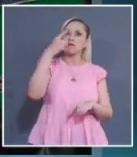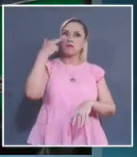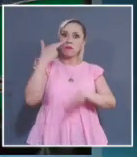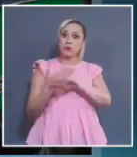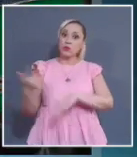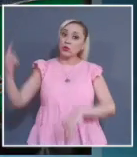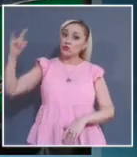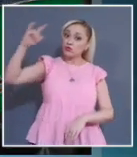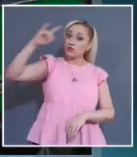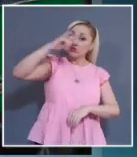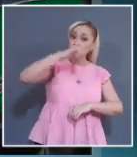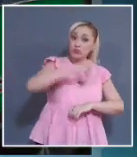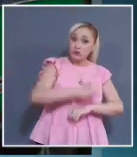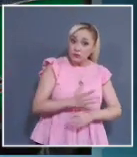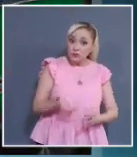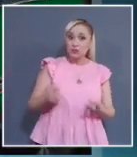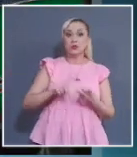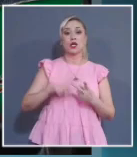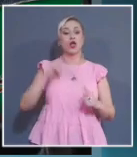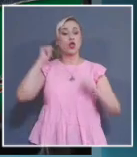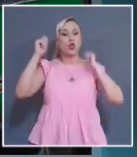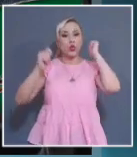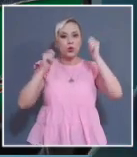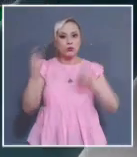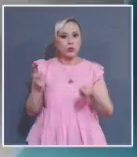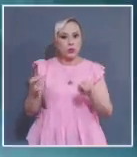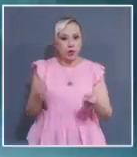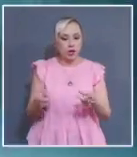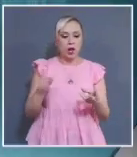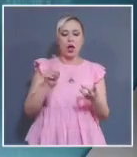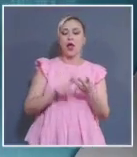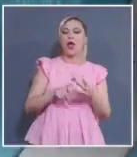del turismo y control del Tren Maya a la Sedena.